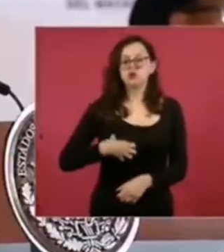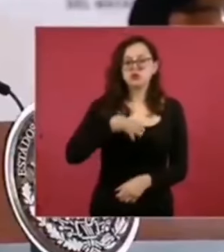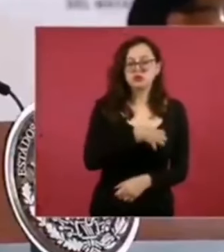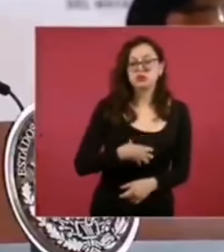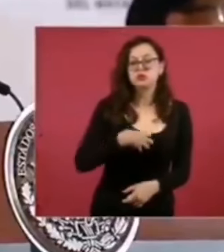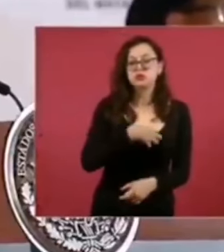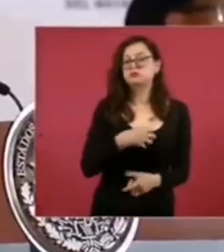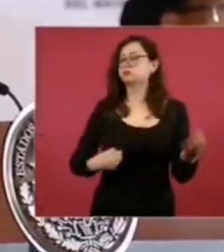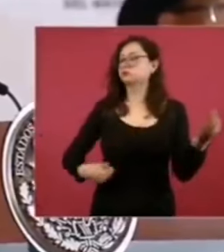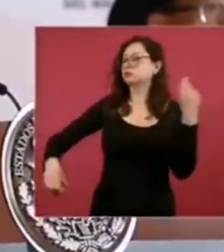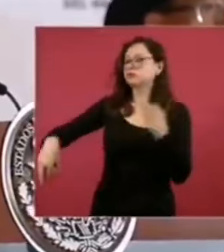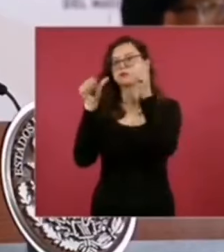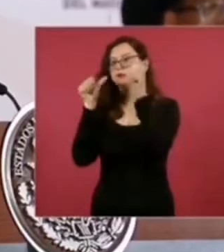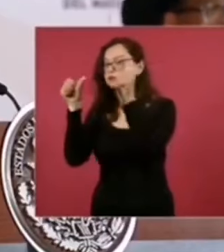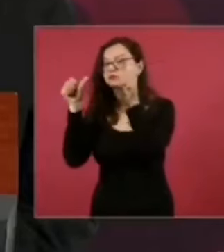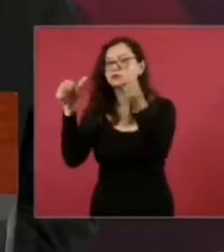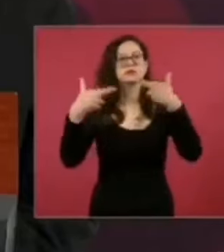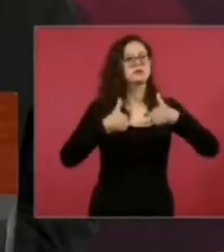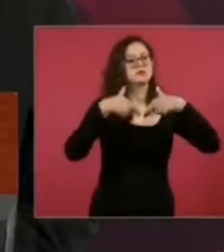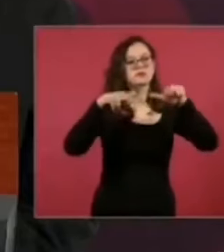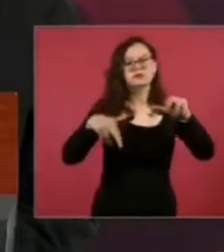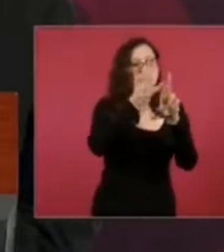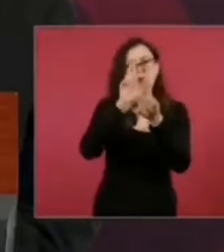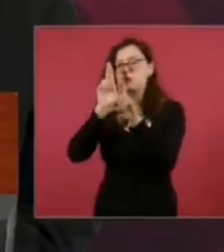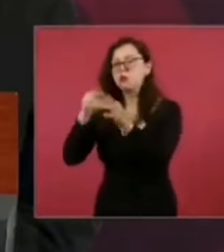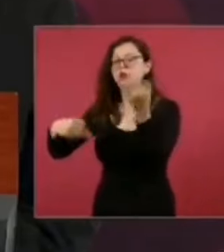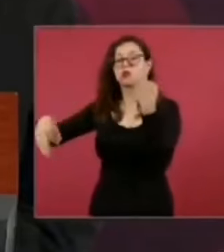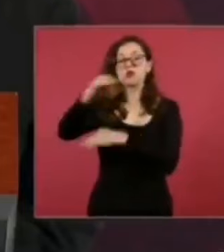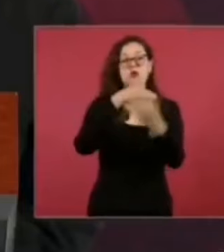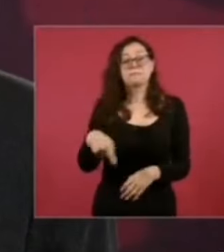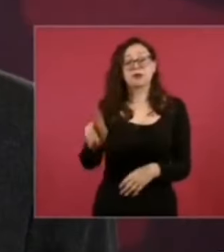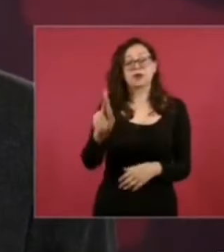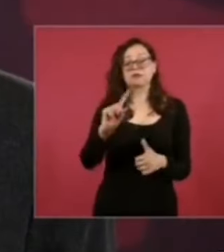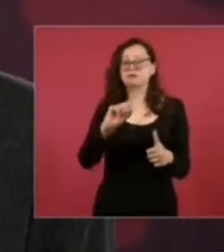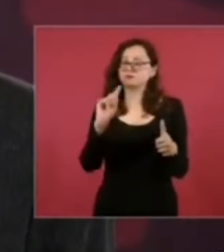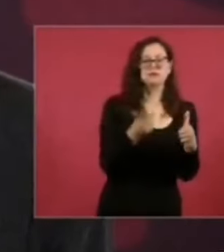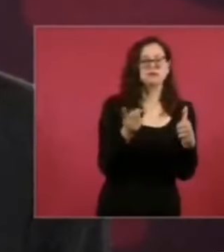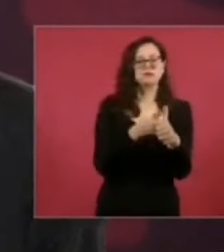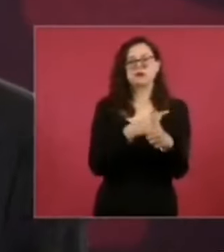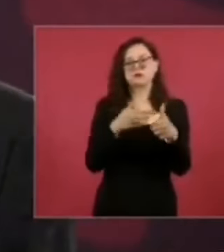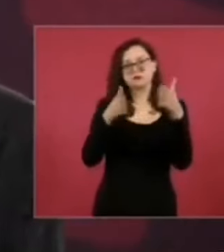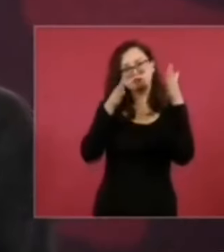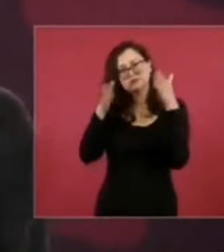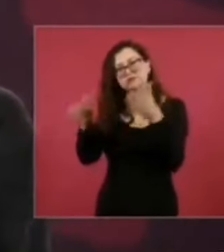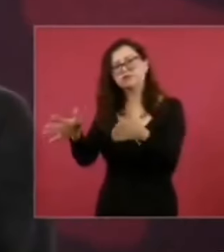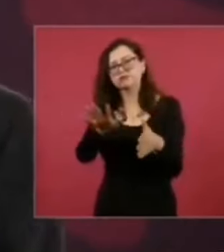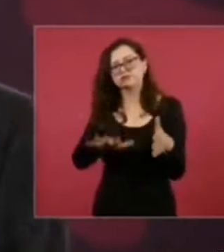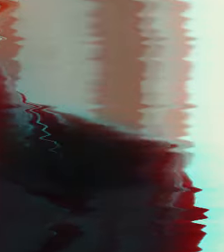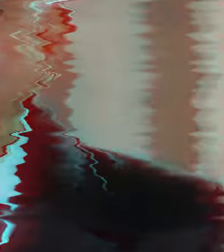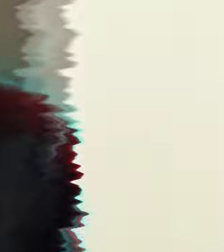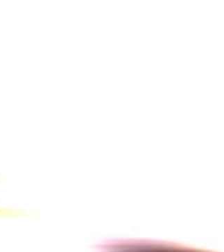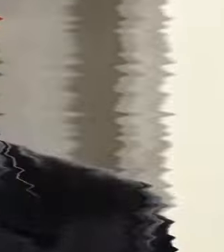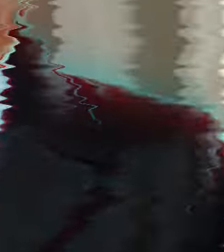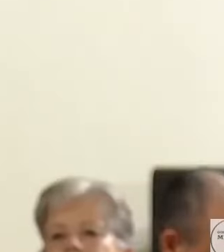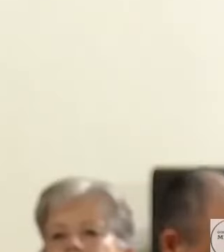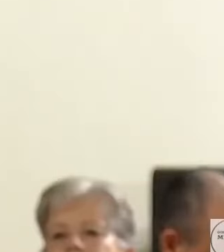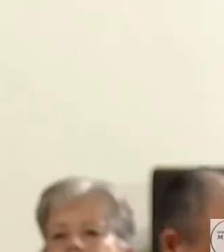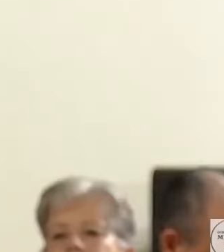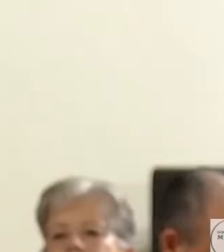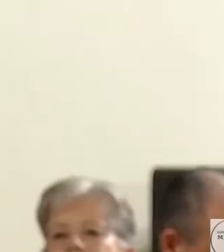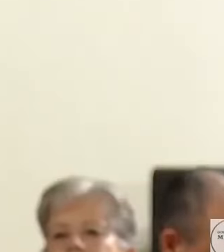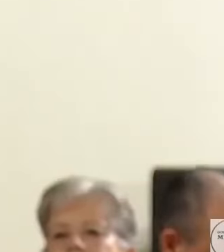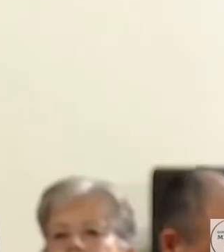a todos, escuchamos a todos, respetamos a todos, pero le dimos preferencia a los más necesitados. López Obrador no